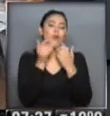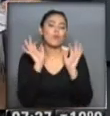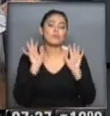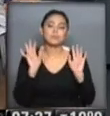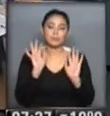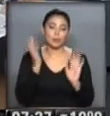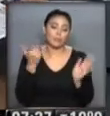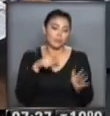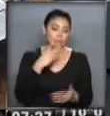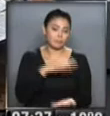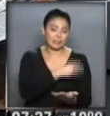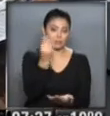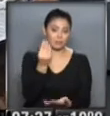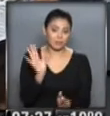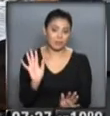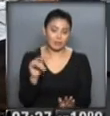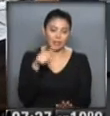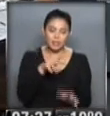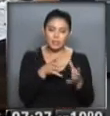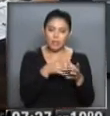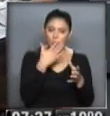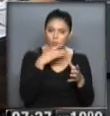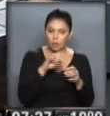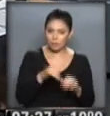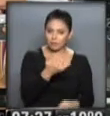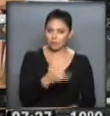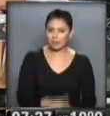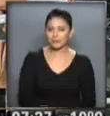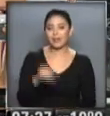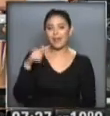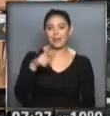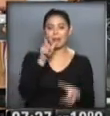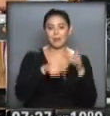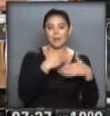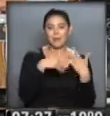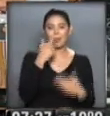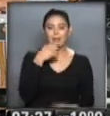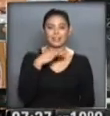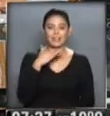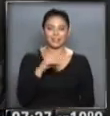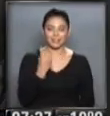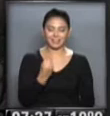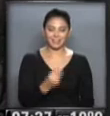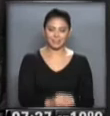pero llegó a la final, digo, llegó, perdió la final. Este Boca es mejor. Vamos a ver qué dijeron los protagonistas después del encuentro.